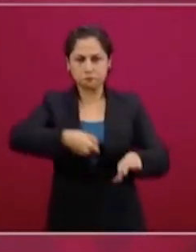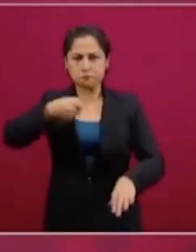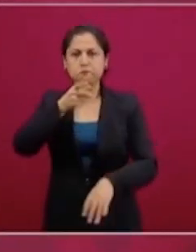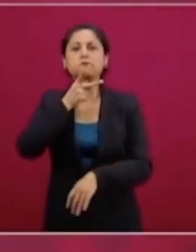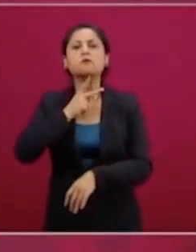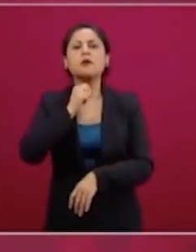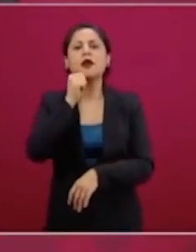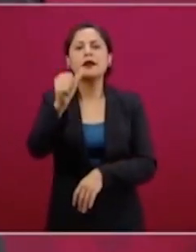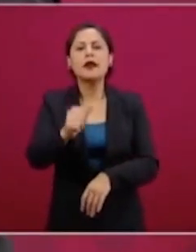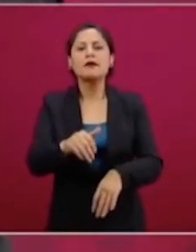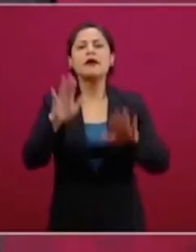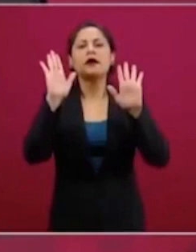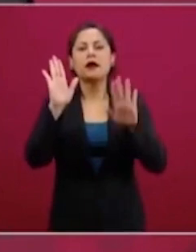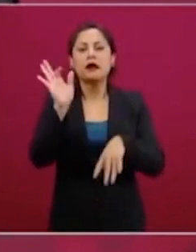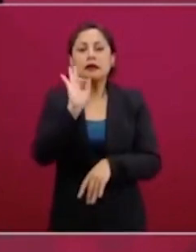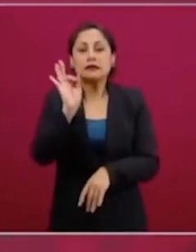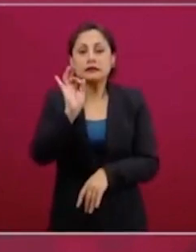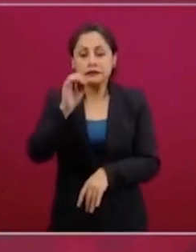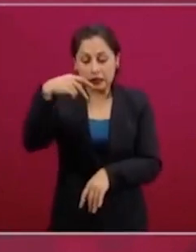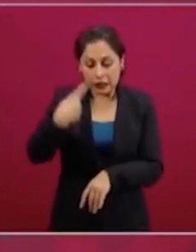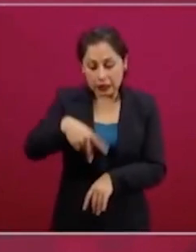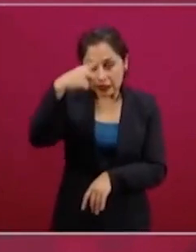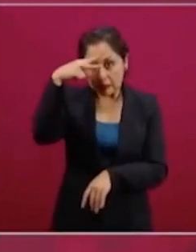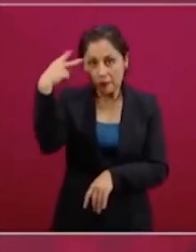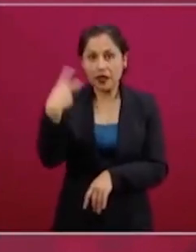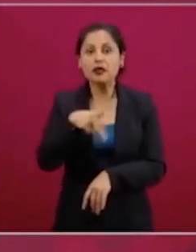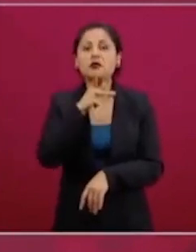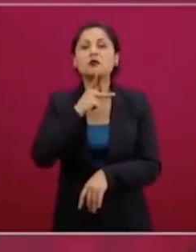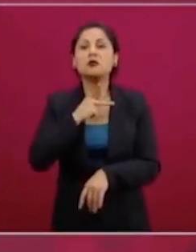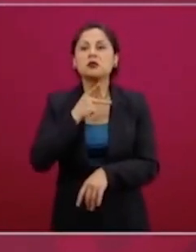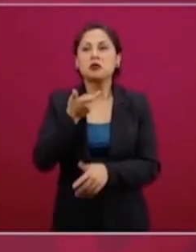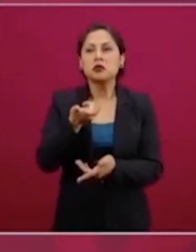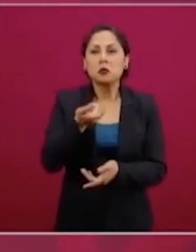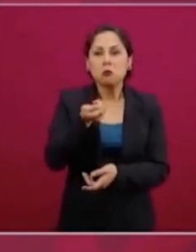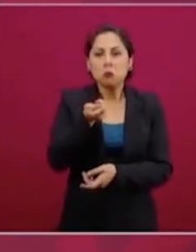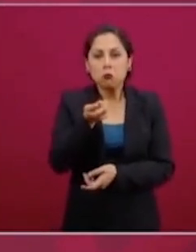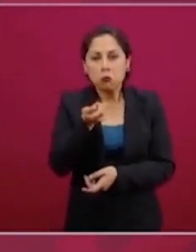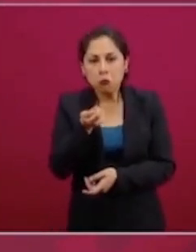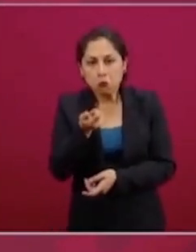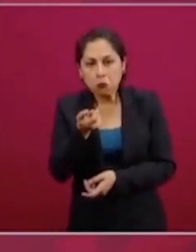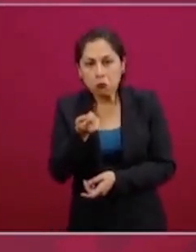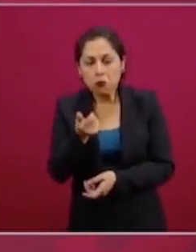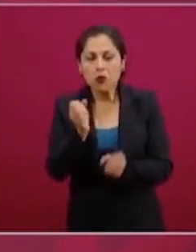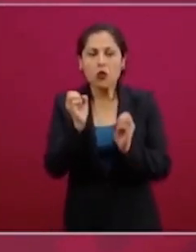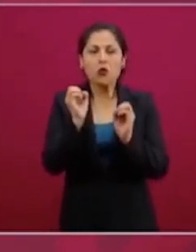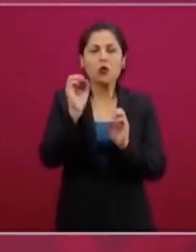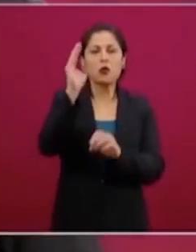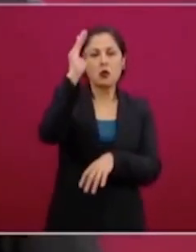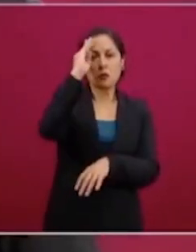además produciendo en campos maduros,